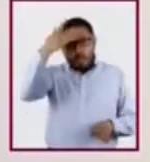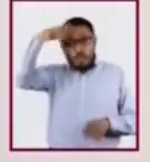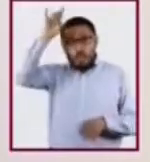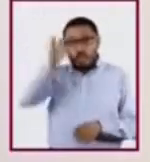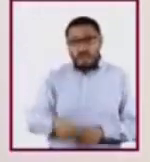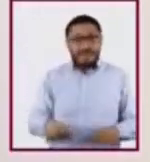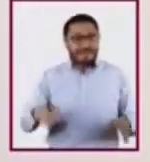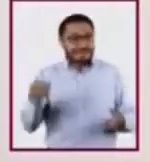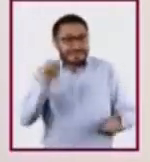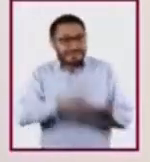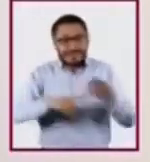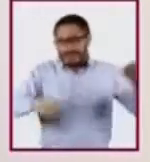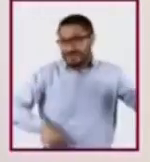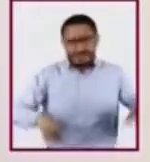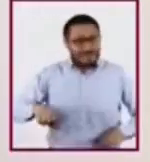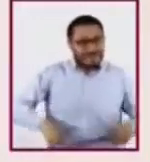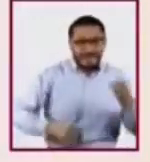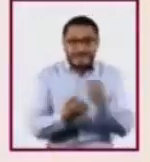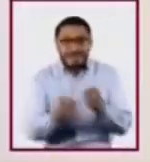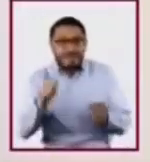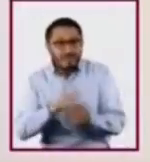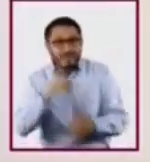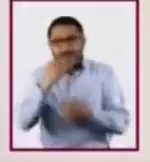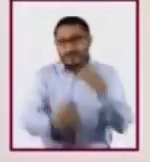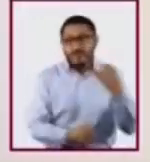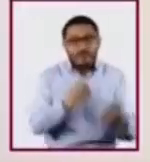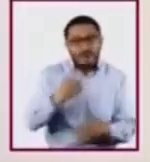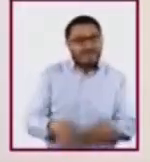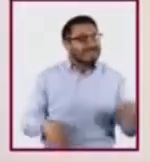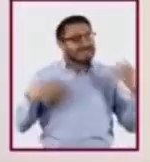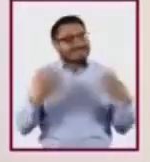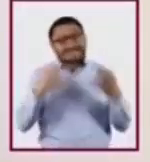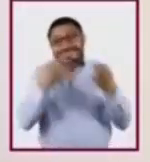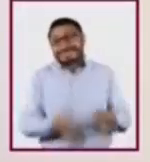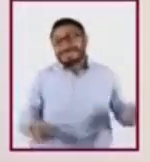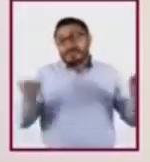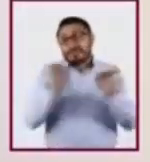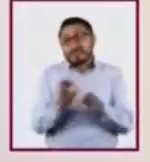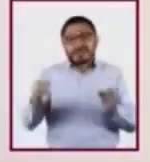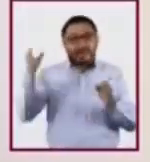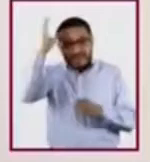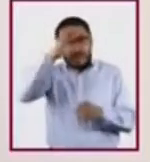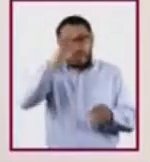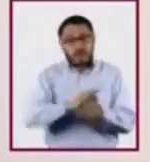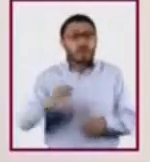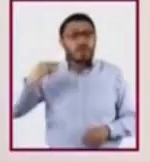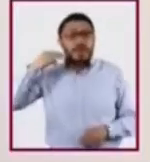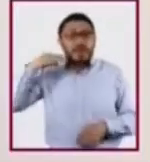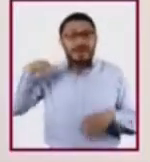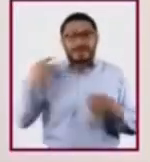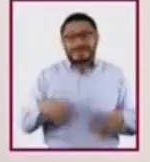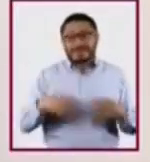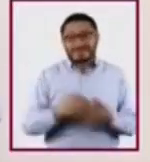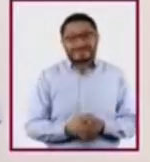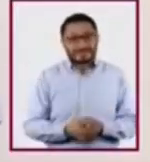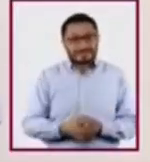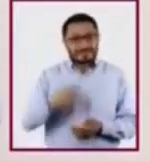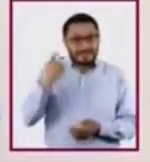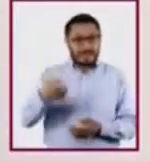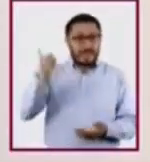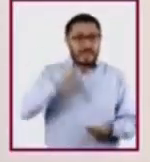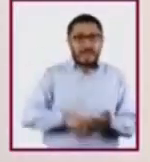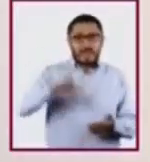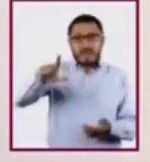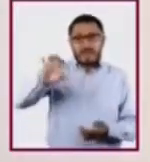simple actividad social y recreativa. Así, y de acuerdo a la leyenda, esta actividad que se jugaba